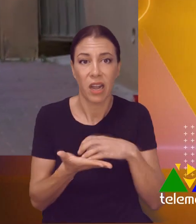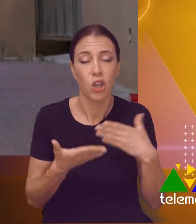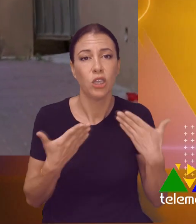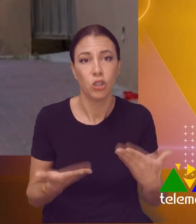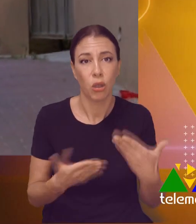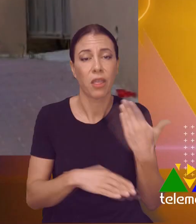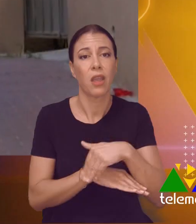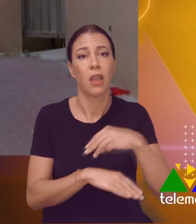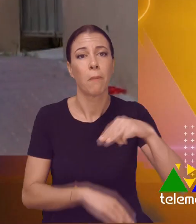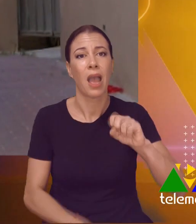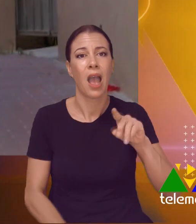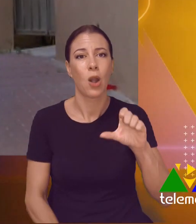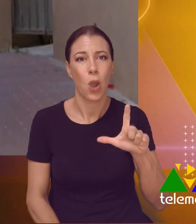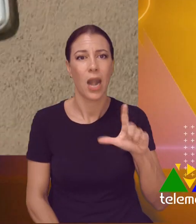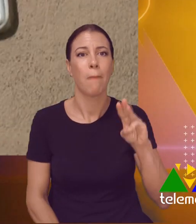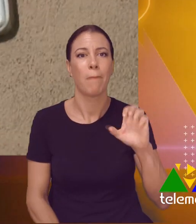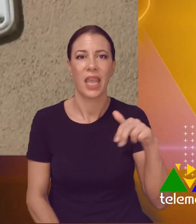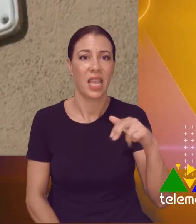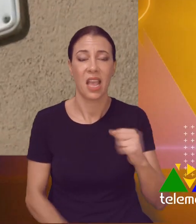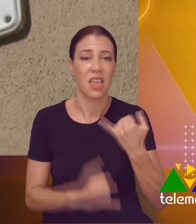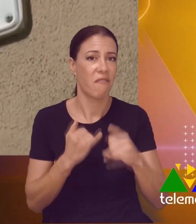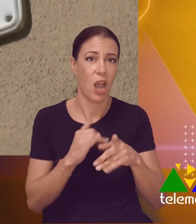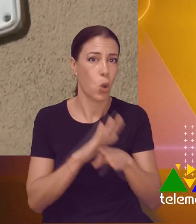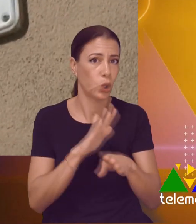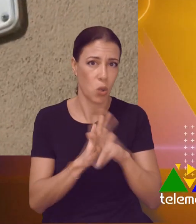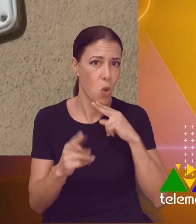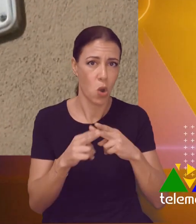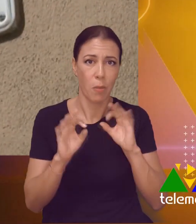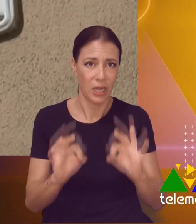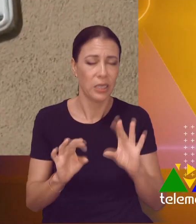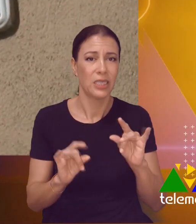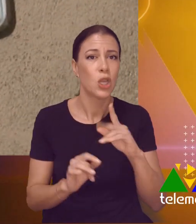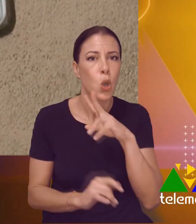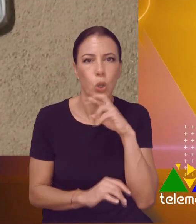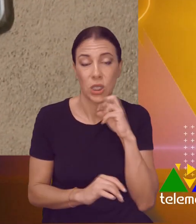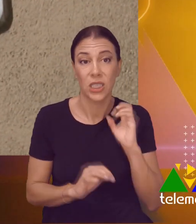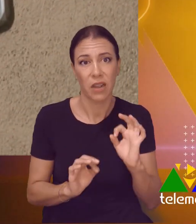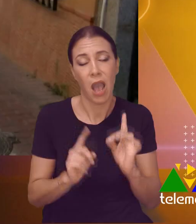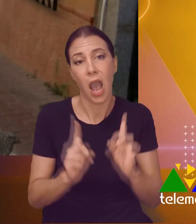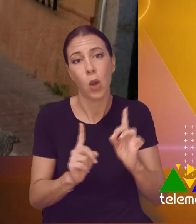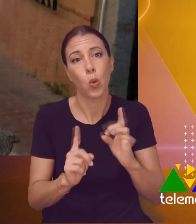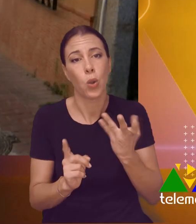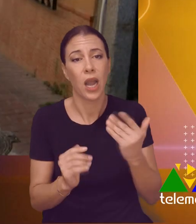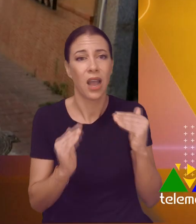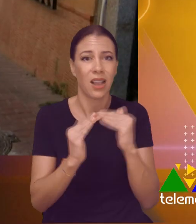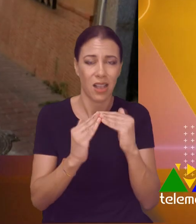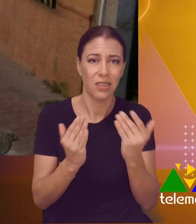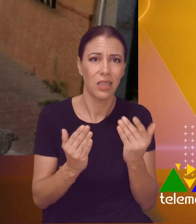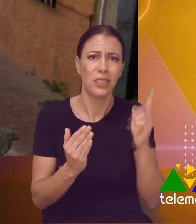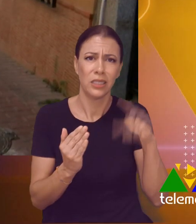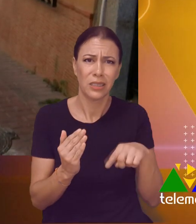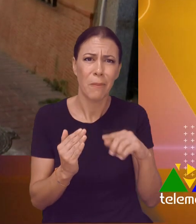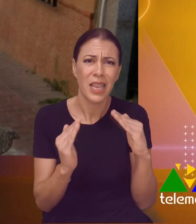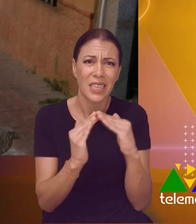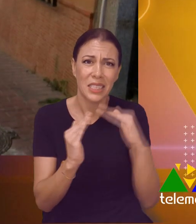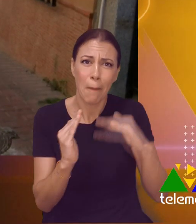el nombre de Manuel Peña, ¿no? Y que conserva, a pesar, quitando algunas de las casas, también esas casitas bajas de una planta, típica,